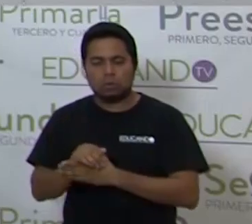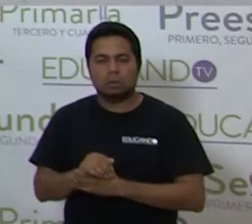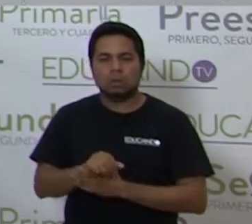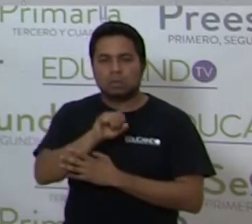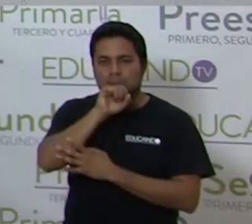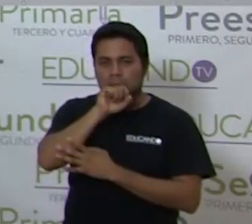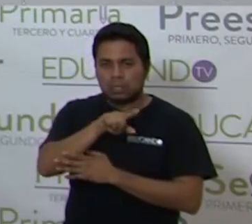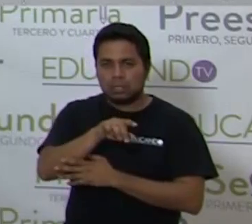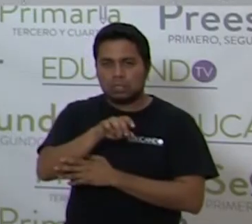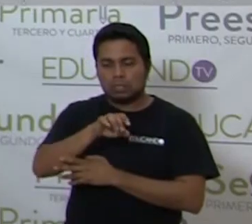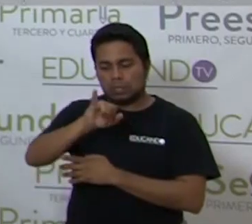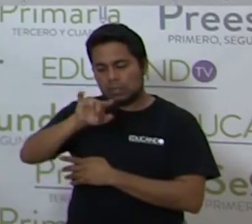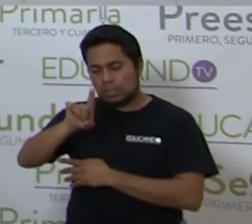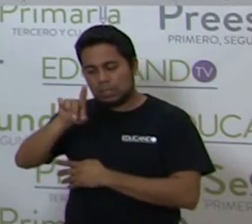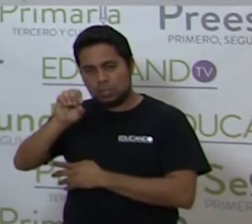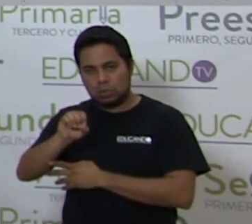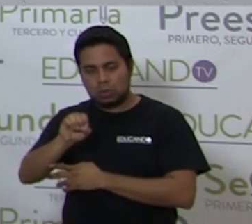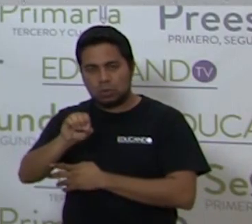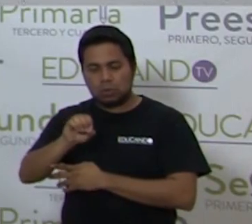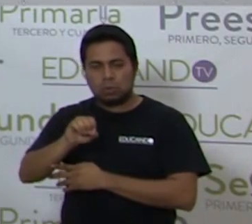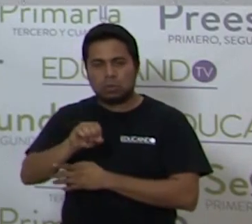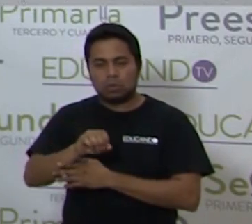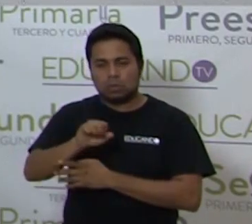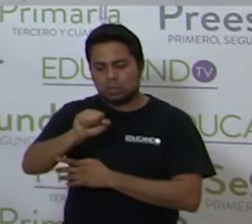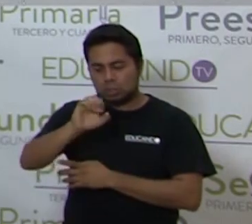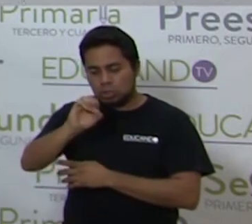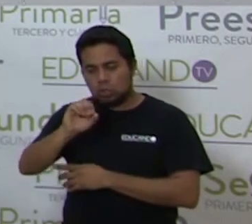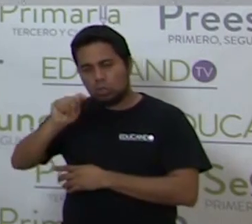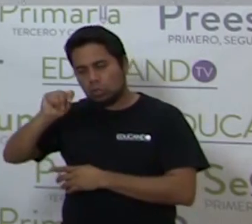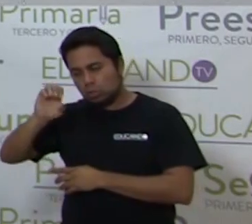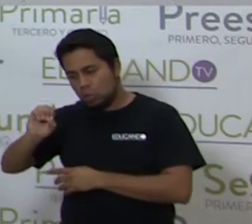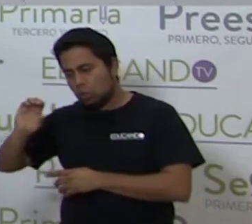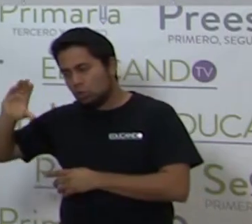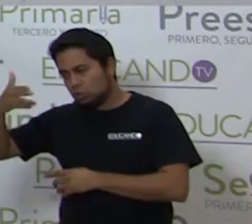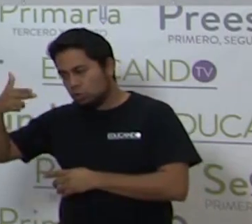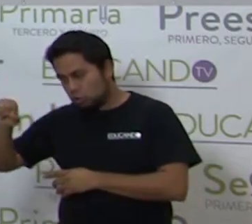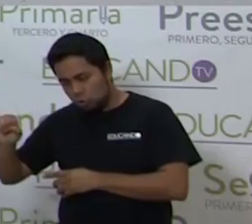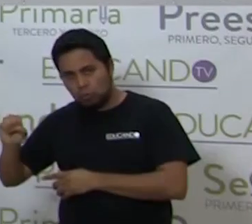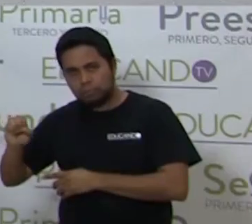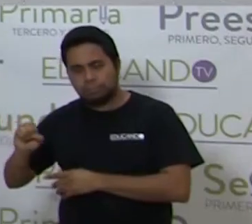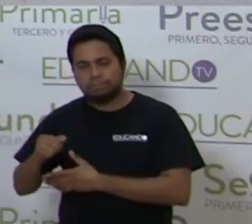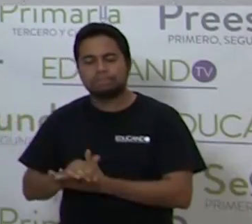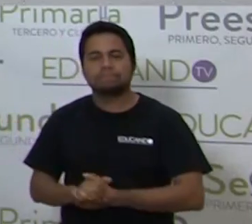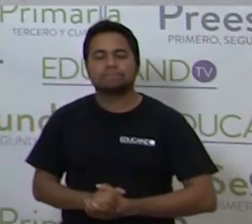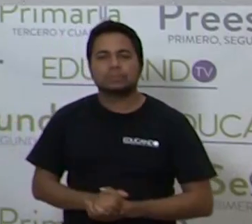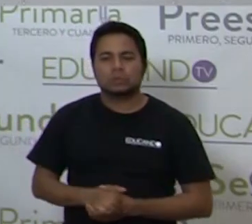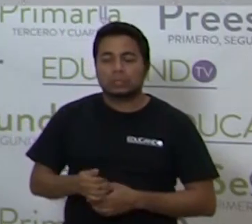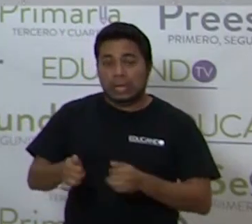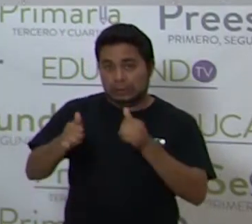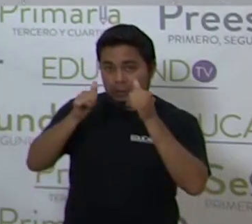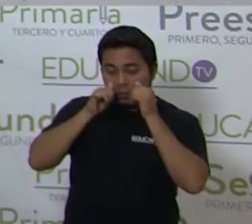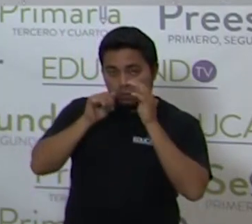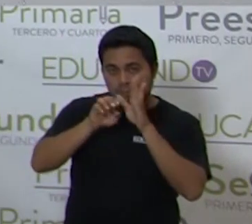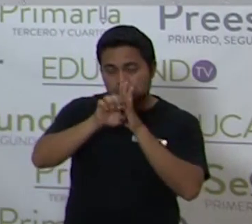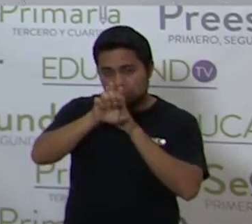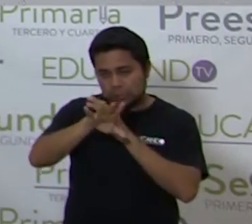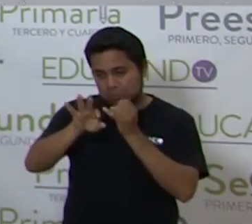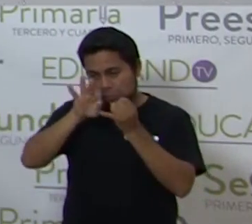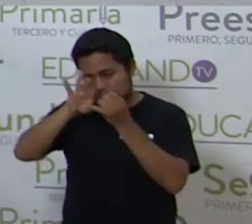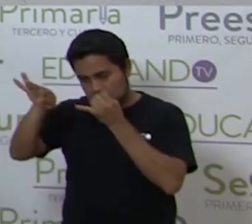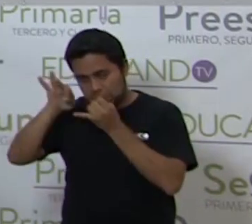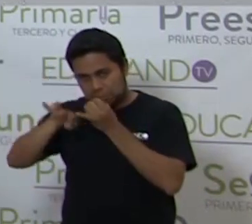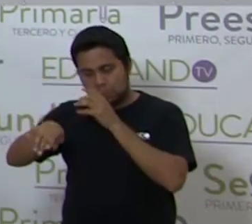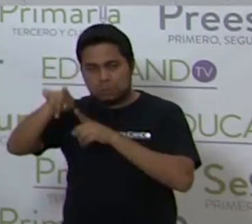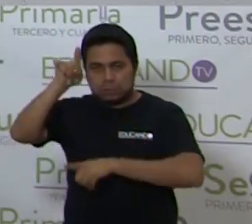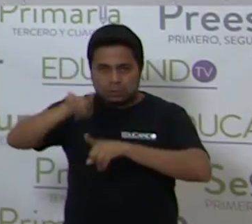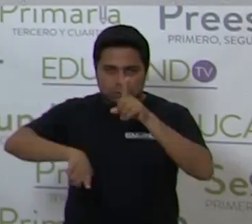terminaciones en ido, so, to y cho. Mucha atención porque las terminaciones van a depender